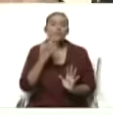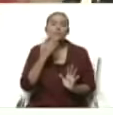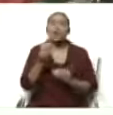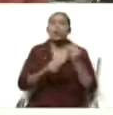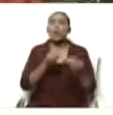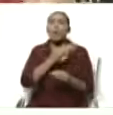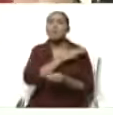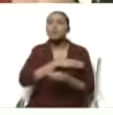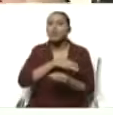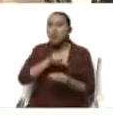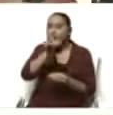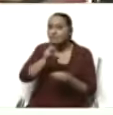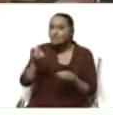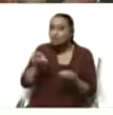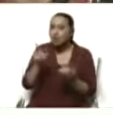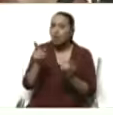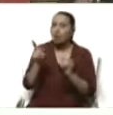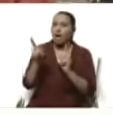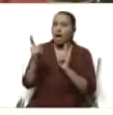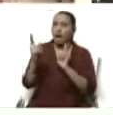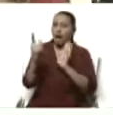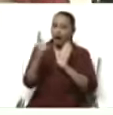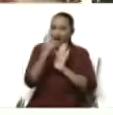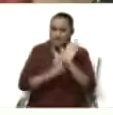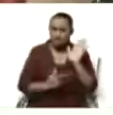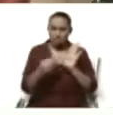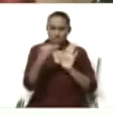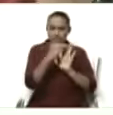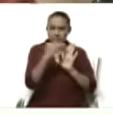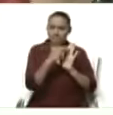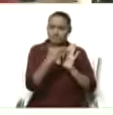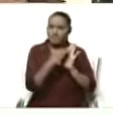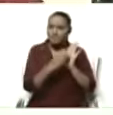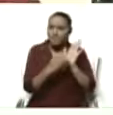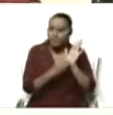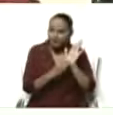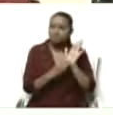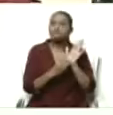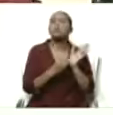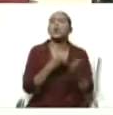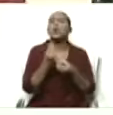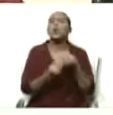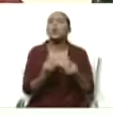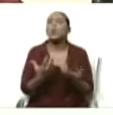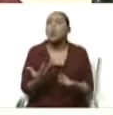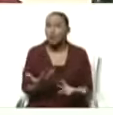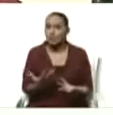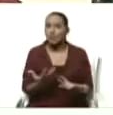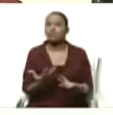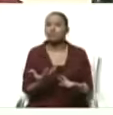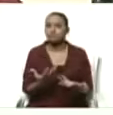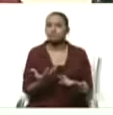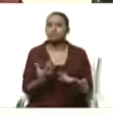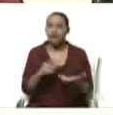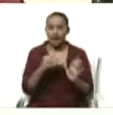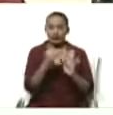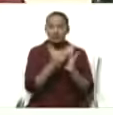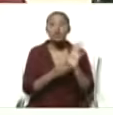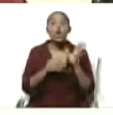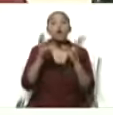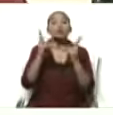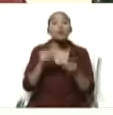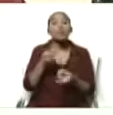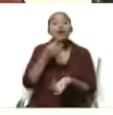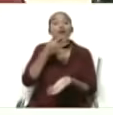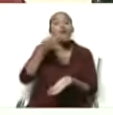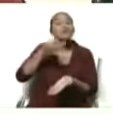vamos a registrar para nosotros llevar control hacer los cruces pa pa pa y y tener números reales